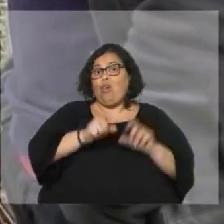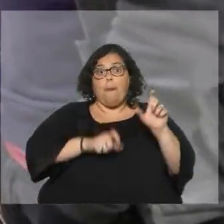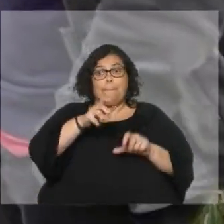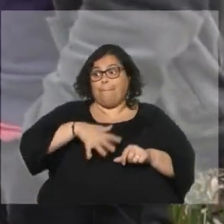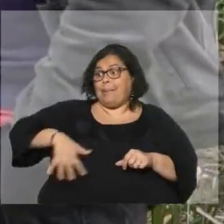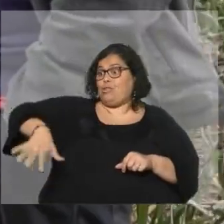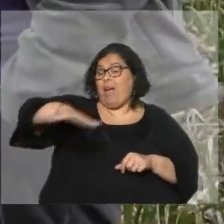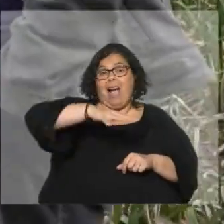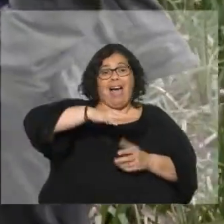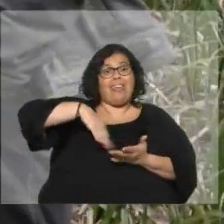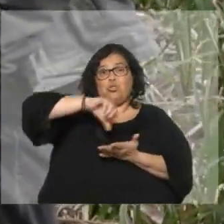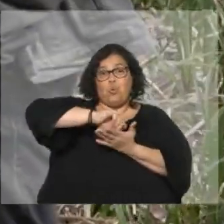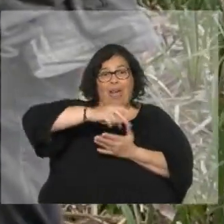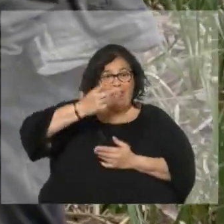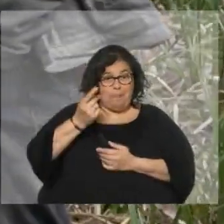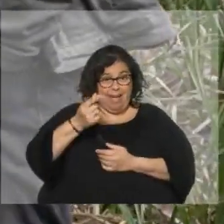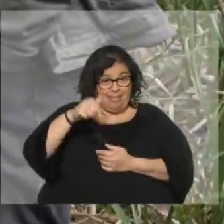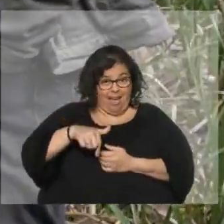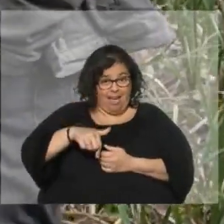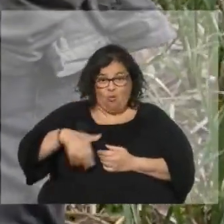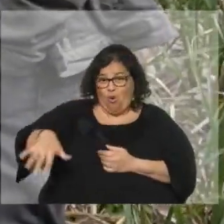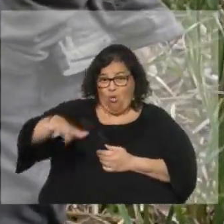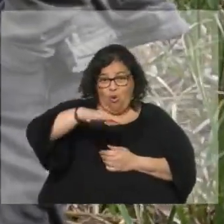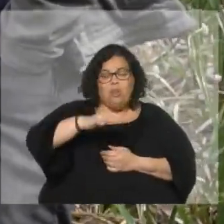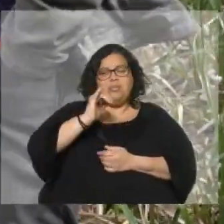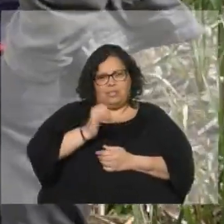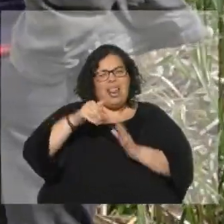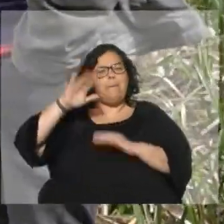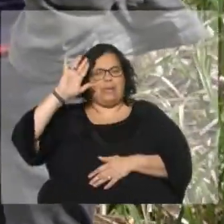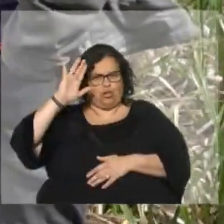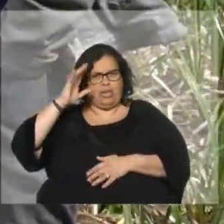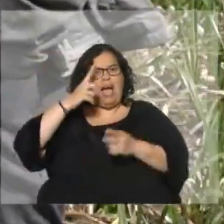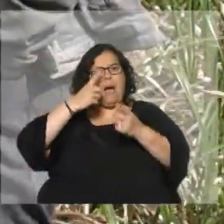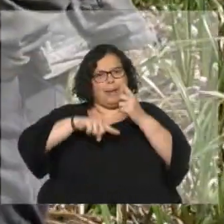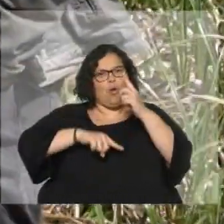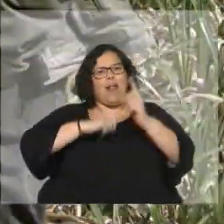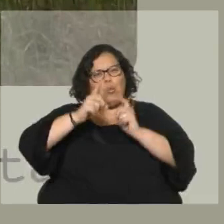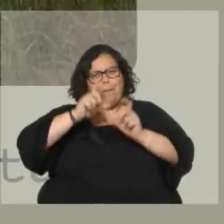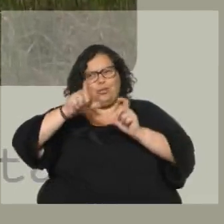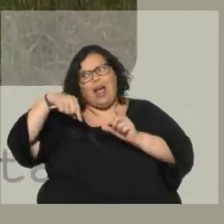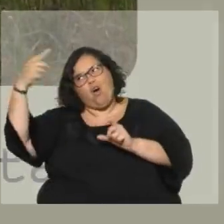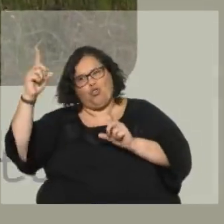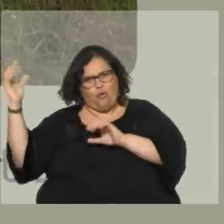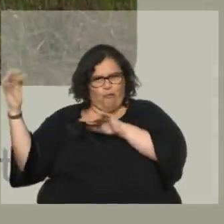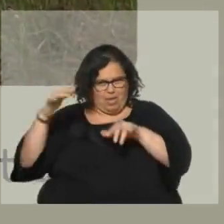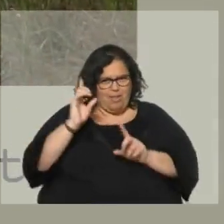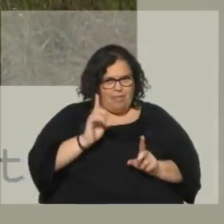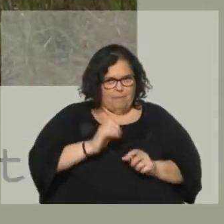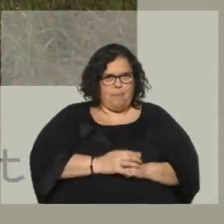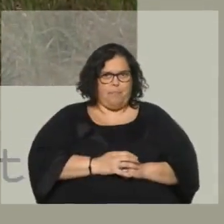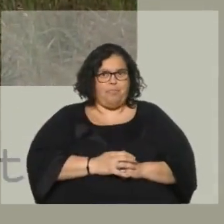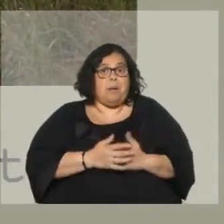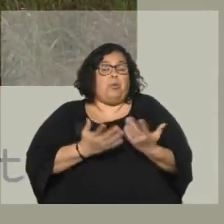vuelta? La mayoría. Ciudad del Plata. Y están apareciendo mucha gente de afuera también. Mucha gente de afuera también. Como no